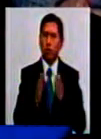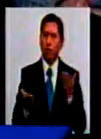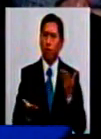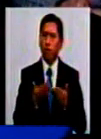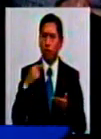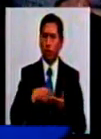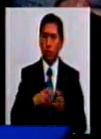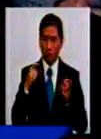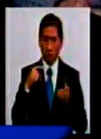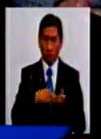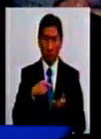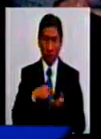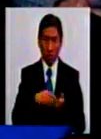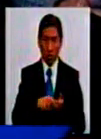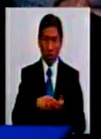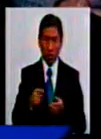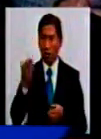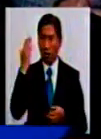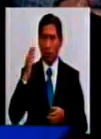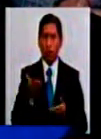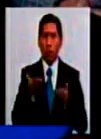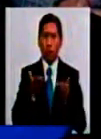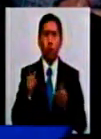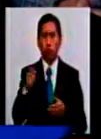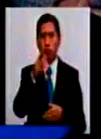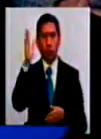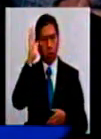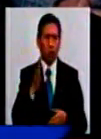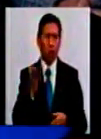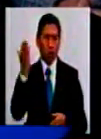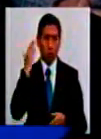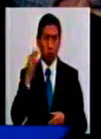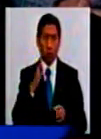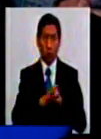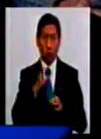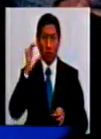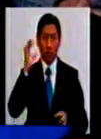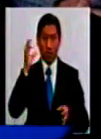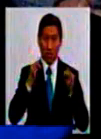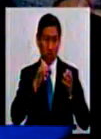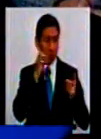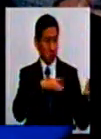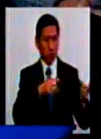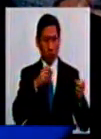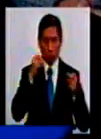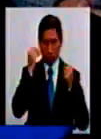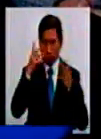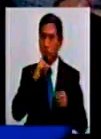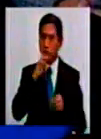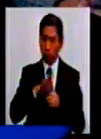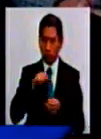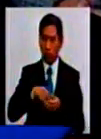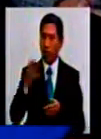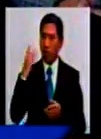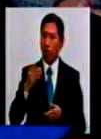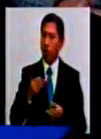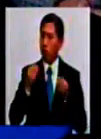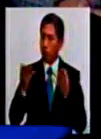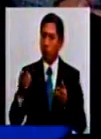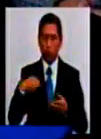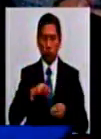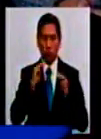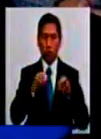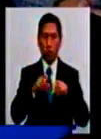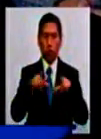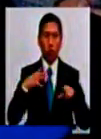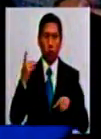esta causa nunca se habría presentado ante ustedes si Chile hubiera cumplido con su obligación de negociar con Bolivia el acceso soberano al